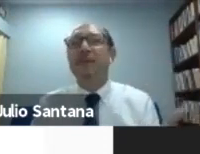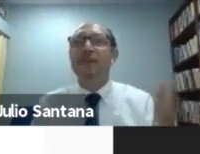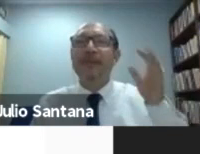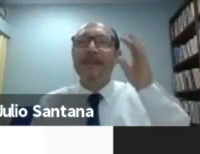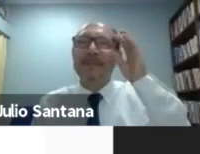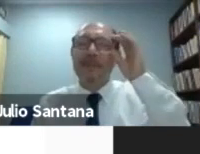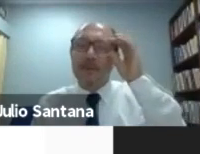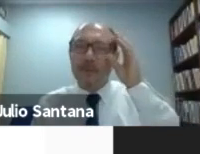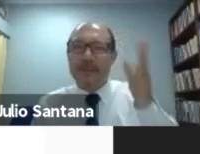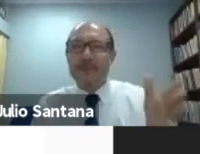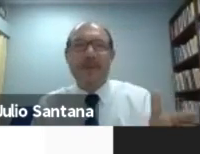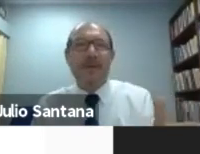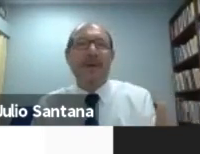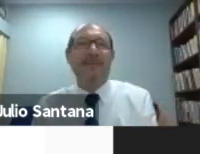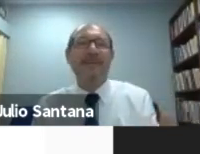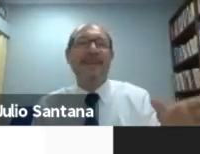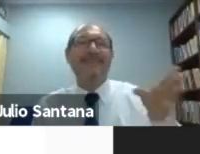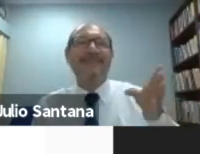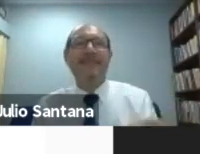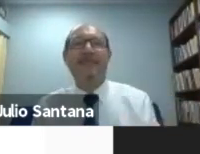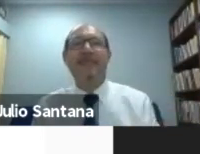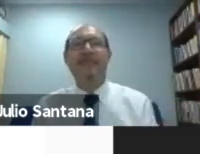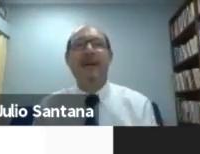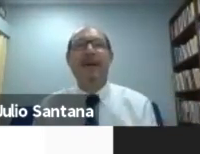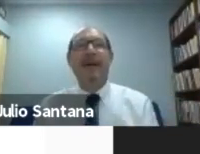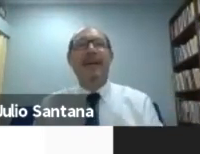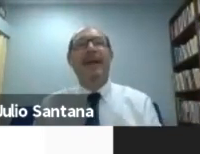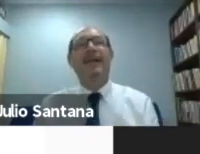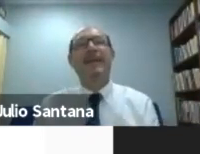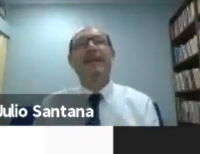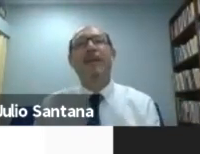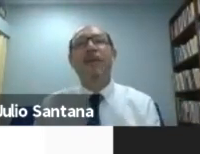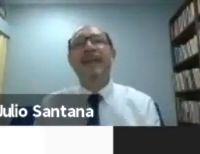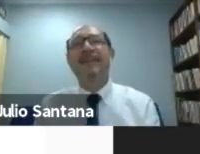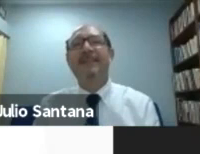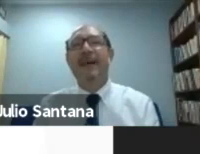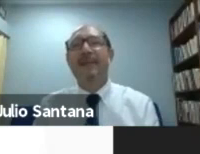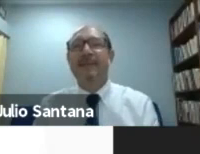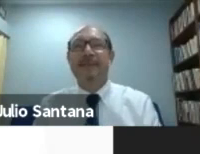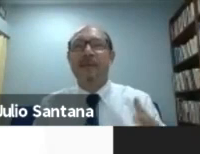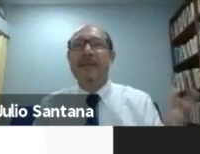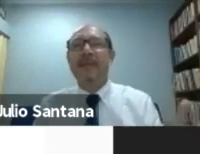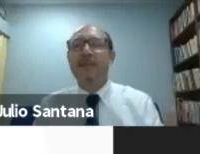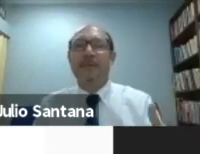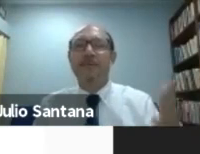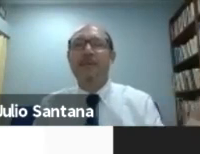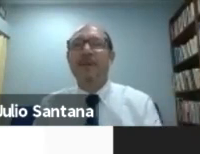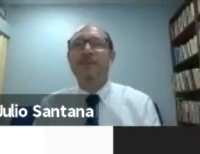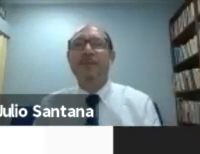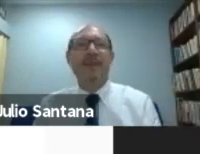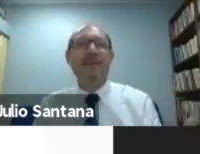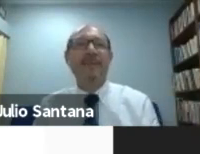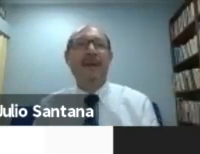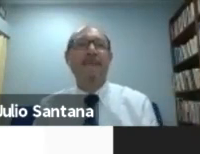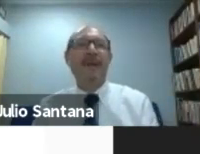entre 5 o 6 sesiones, como está diseñado, para recibir asistencia efectiva. La clínica evalúa las necesidades de los clientes o de los consumidores